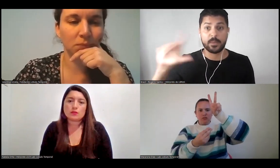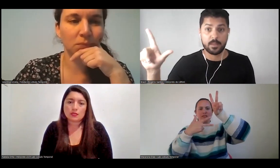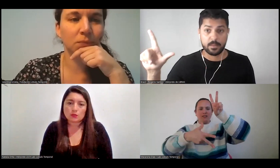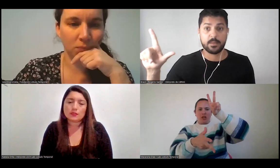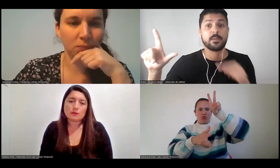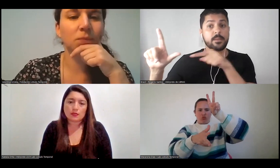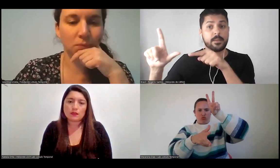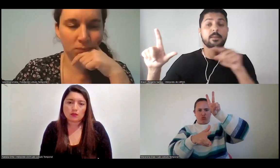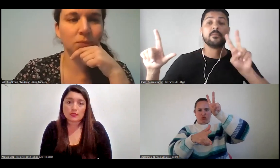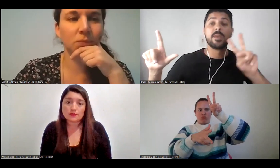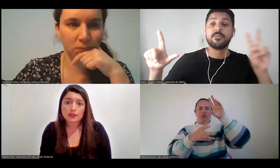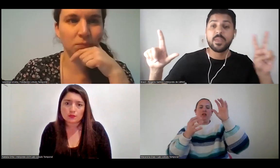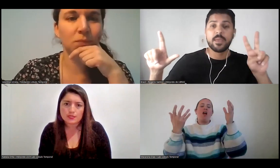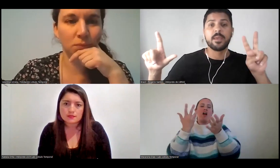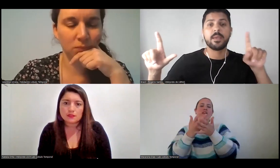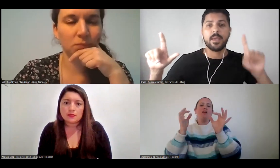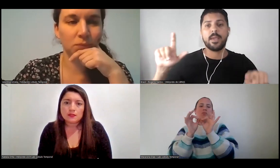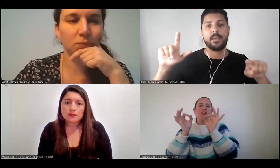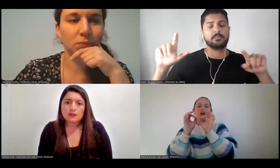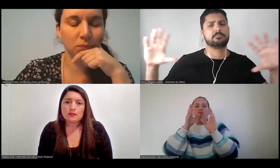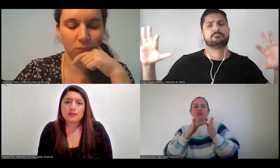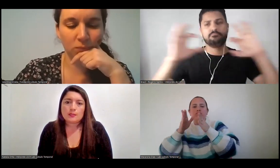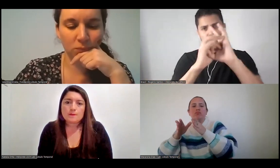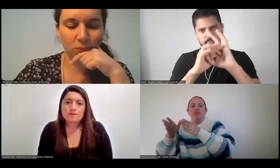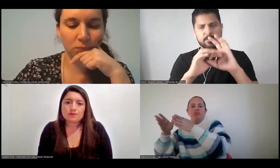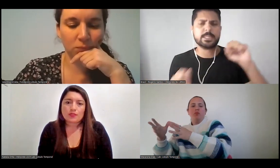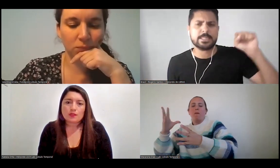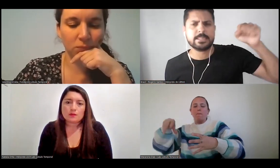vernáculo visual incluye también los clasificadores.